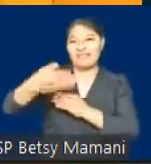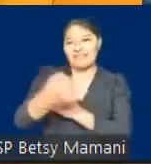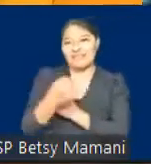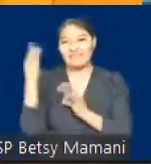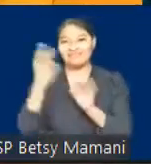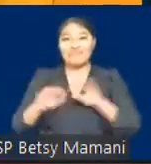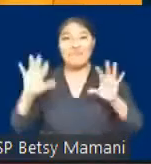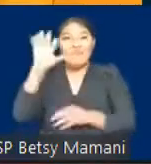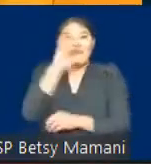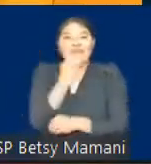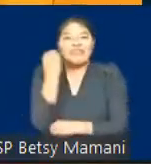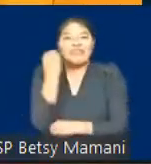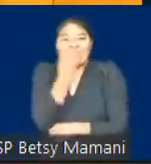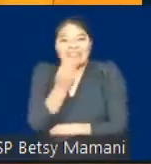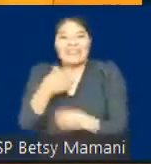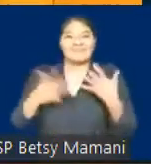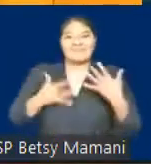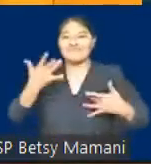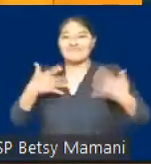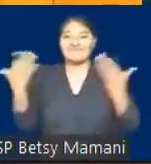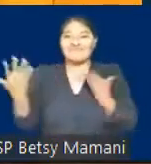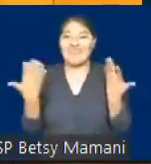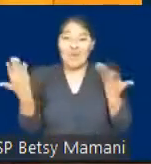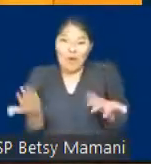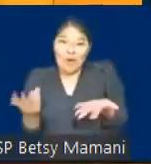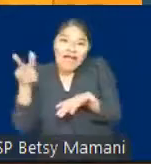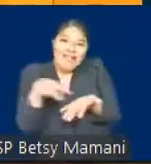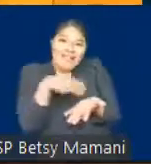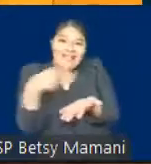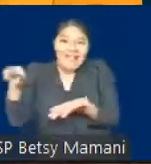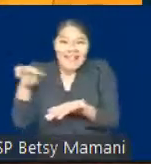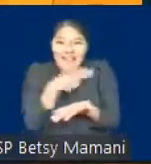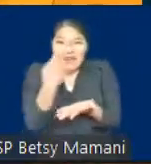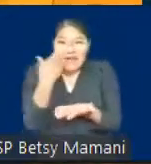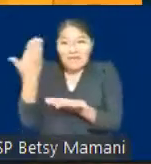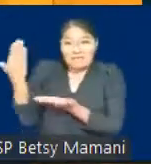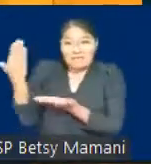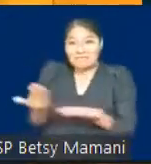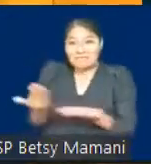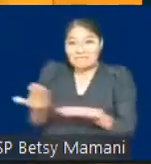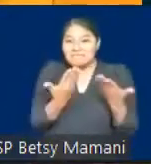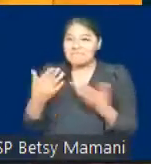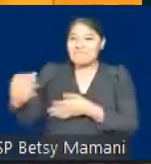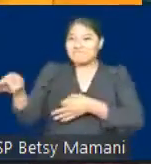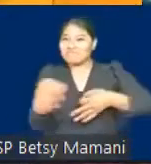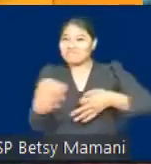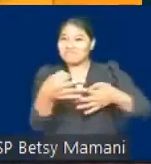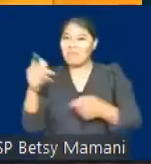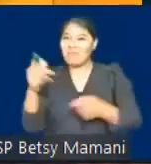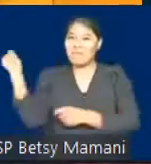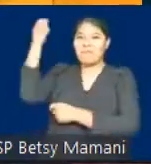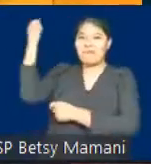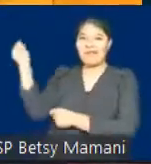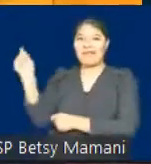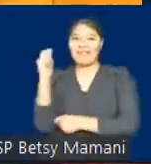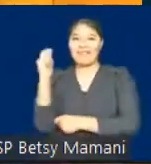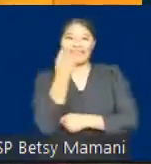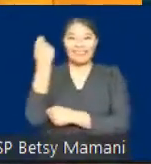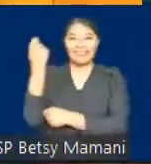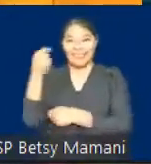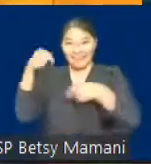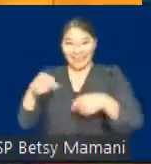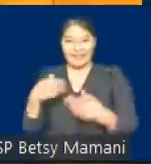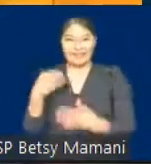alegría. Y para ello, nada mejor que un hermoso baile peruano, Marinera Pro al Puerto.